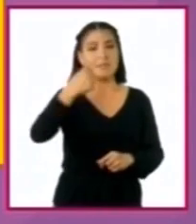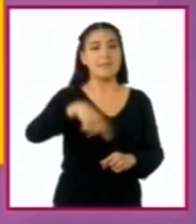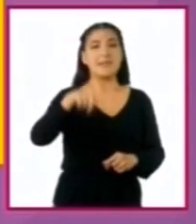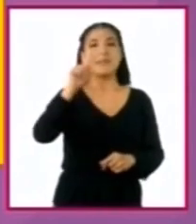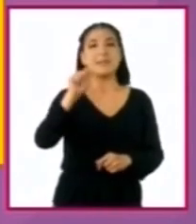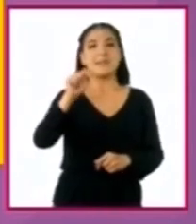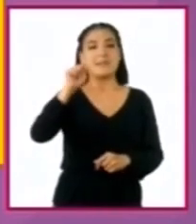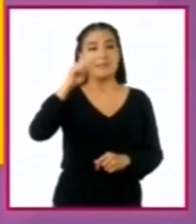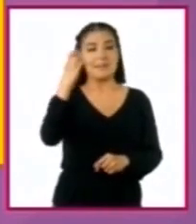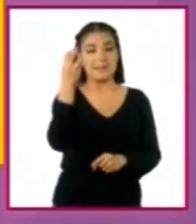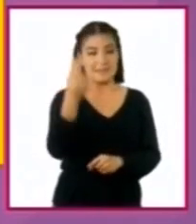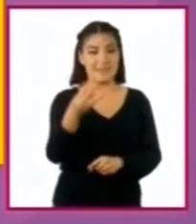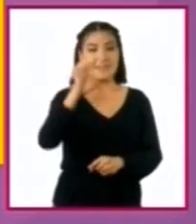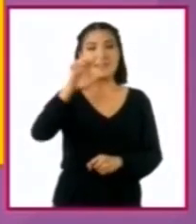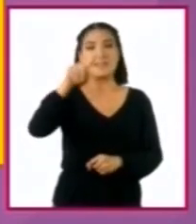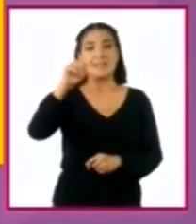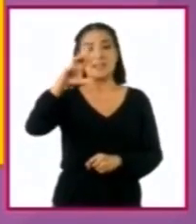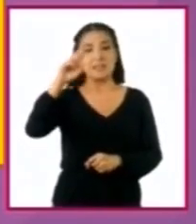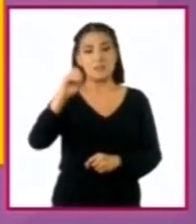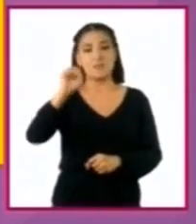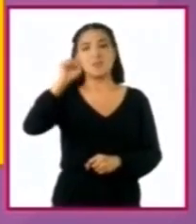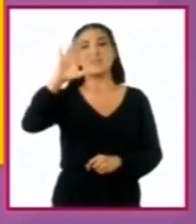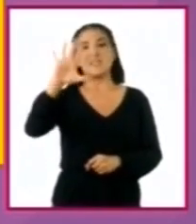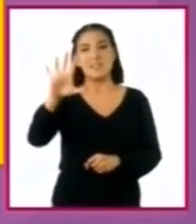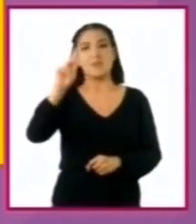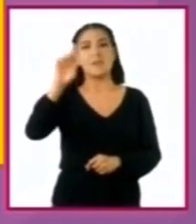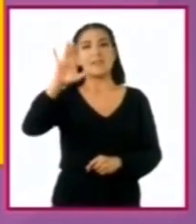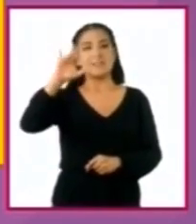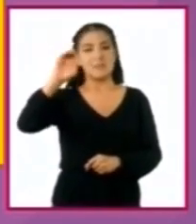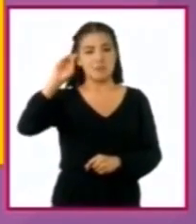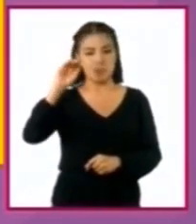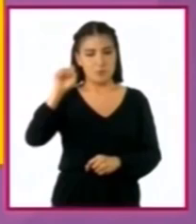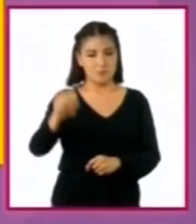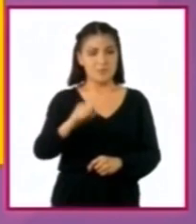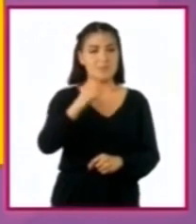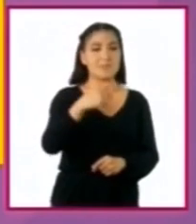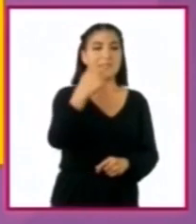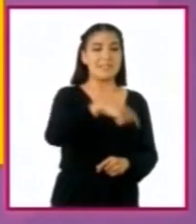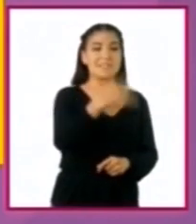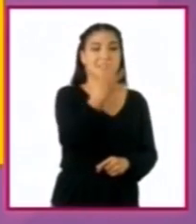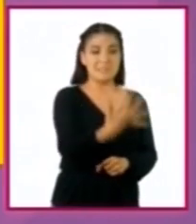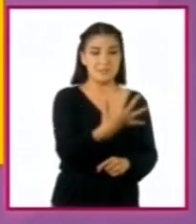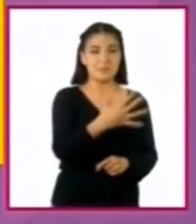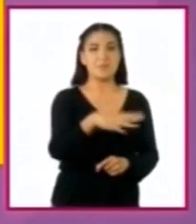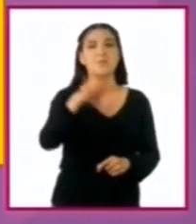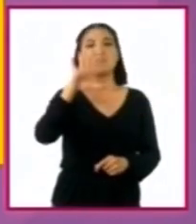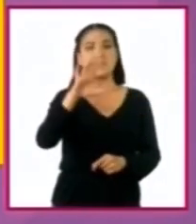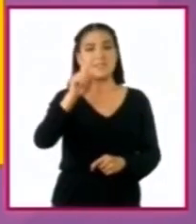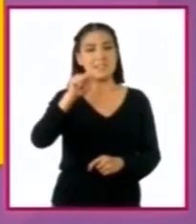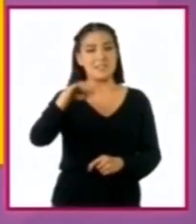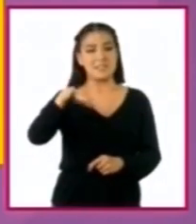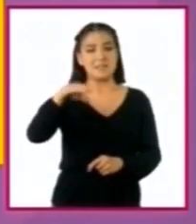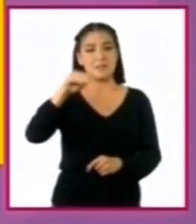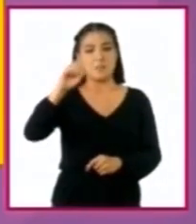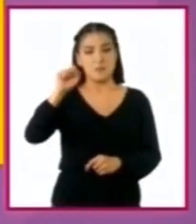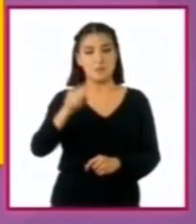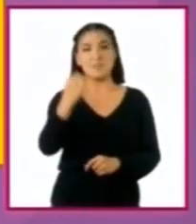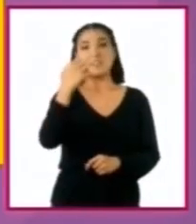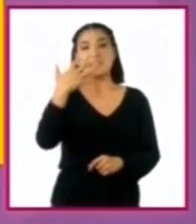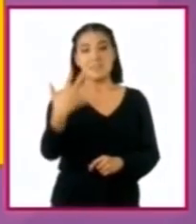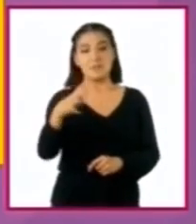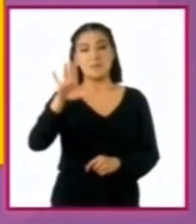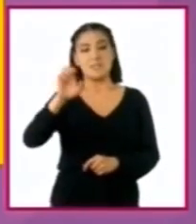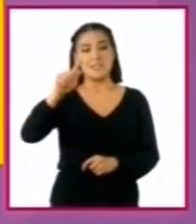enteros, 5 décimos, 22 enteros, 5 centésimos, 8 enteros,